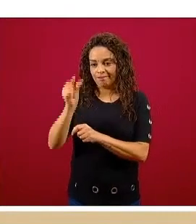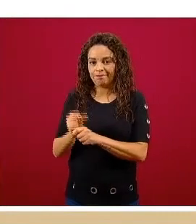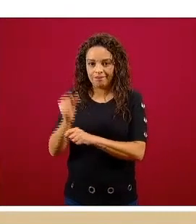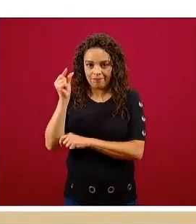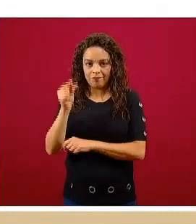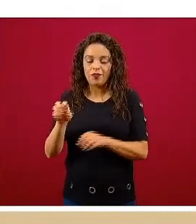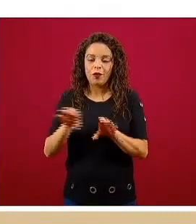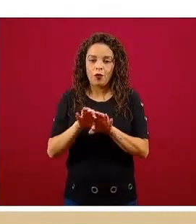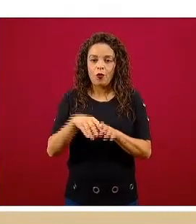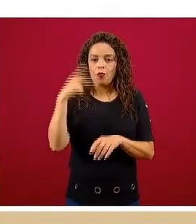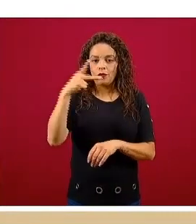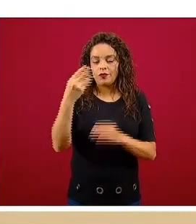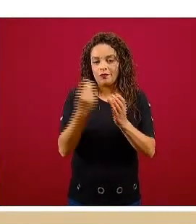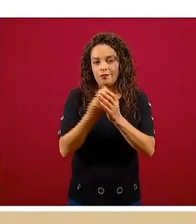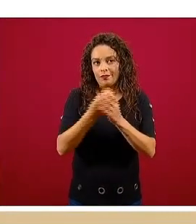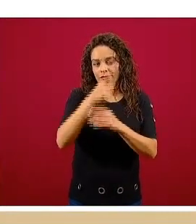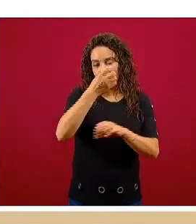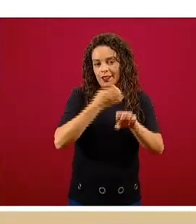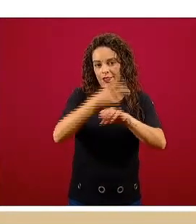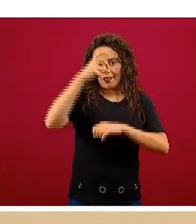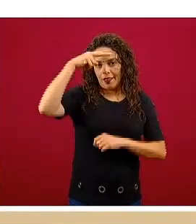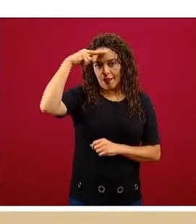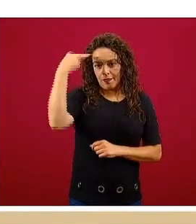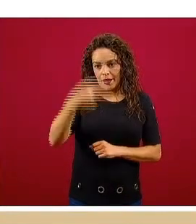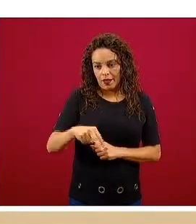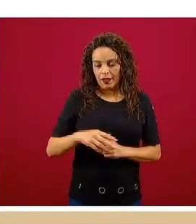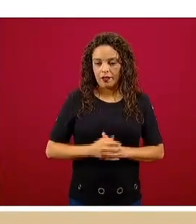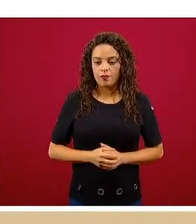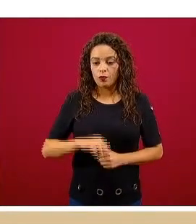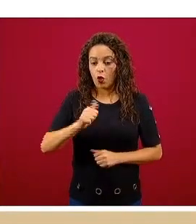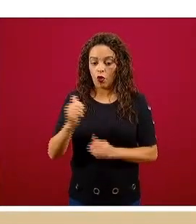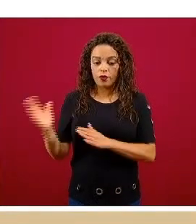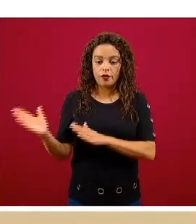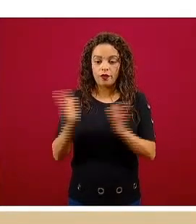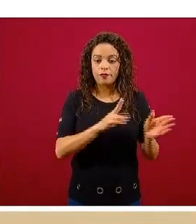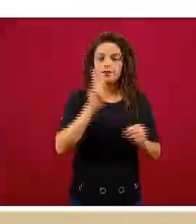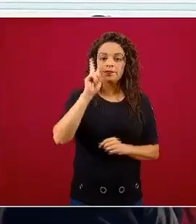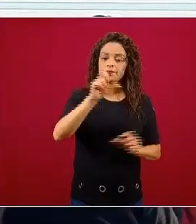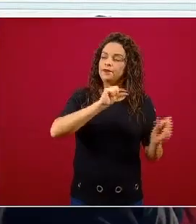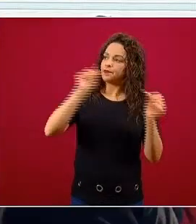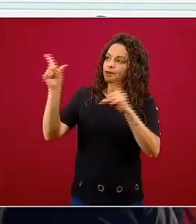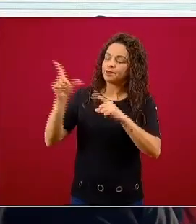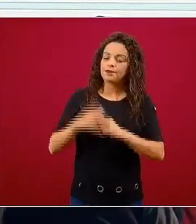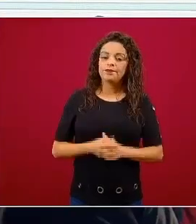su curva epidémica de casos estimados, que es la siguiente diapositiva.